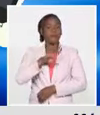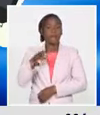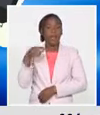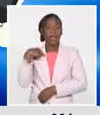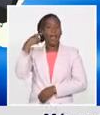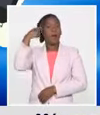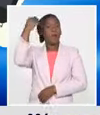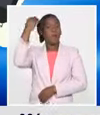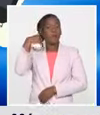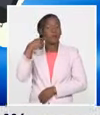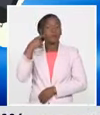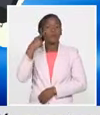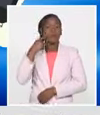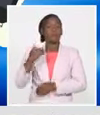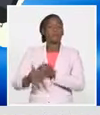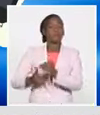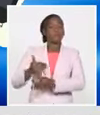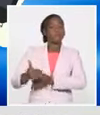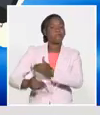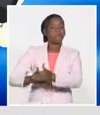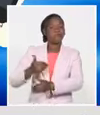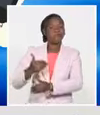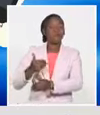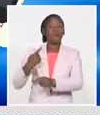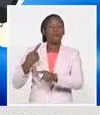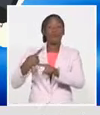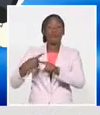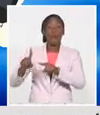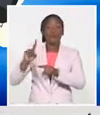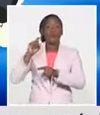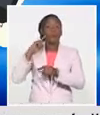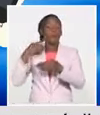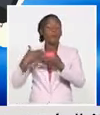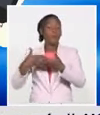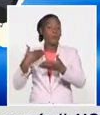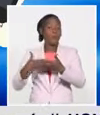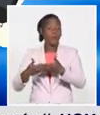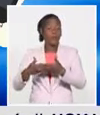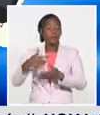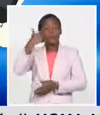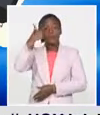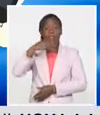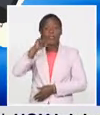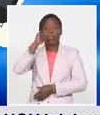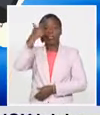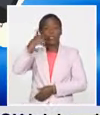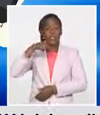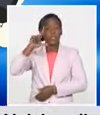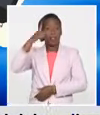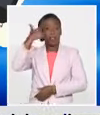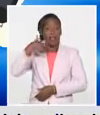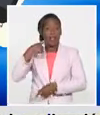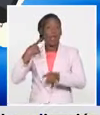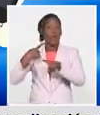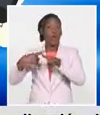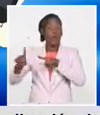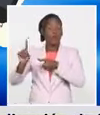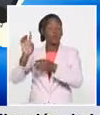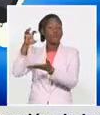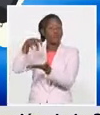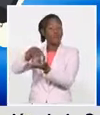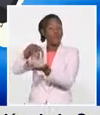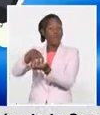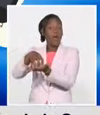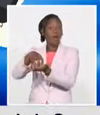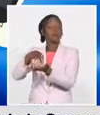pleno avance el estudio de intervención de Abdala en 7 sitios clínicos de Bayamo. Por tanto, están ocurriendo a la par,